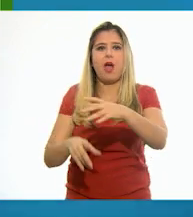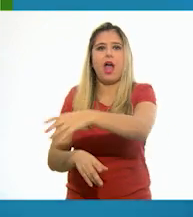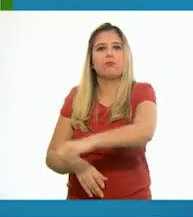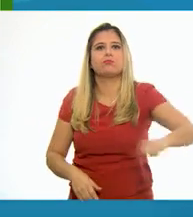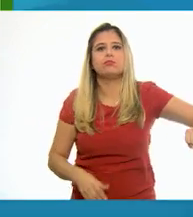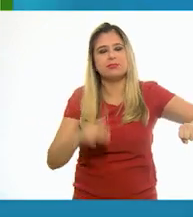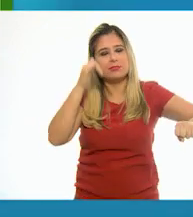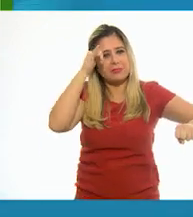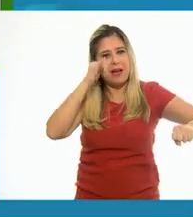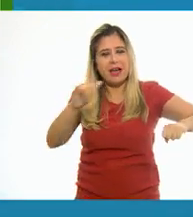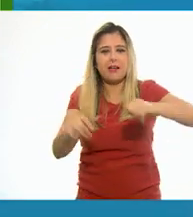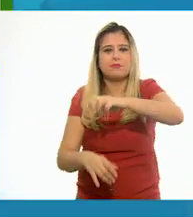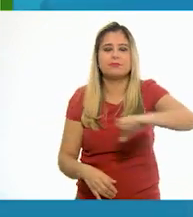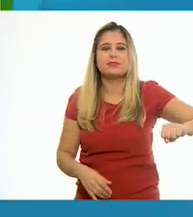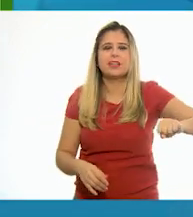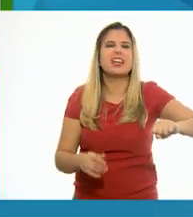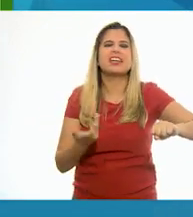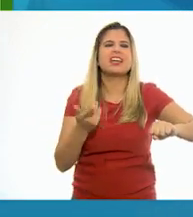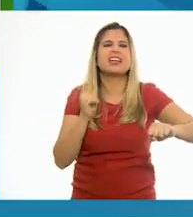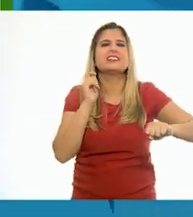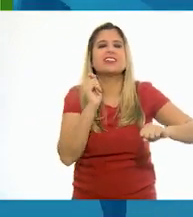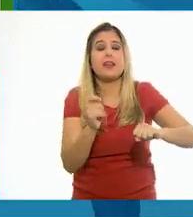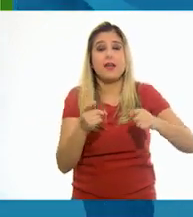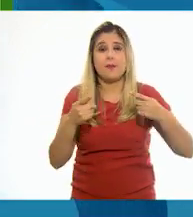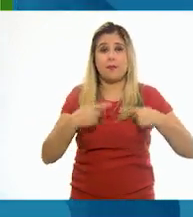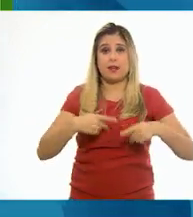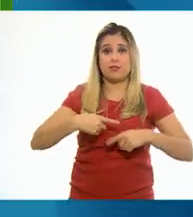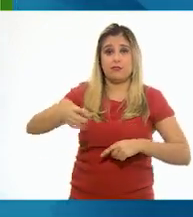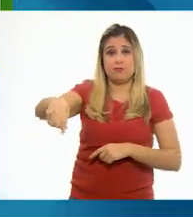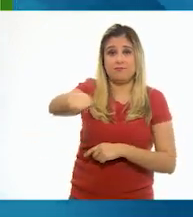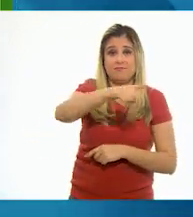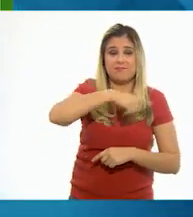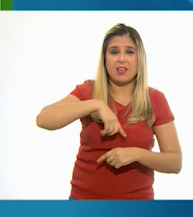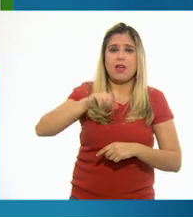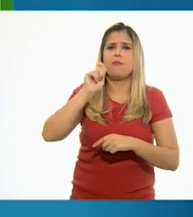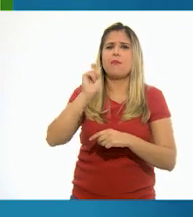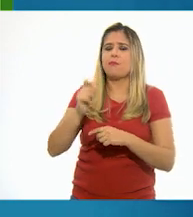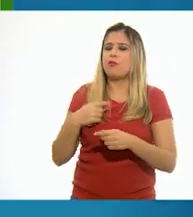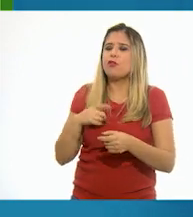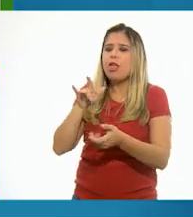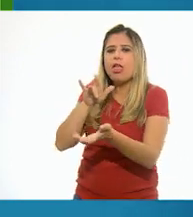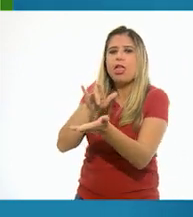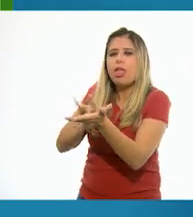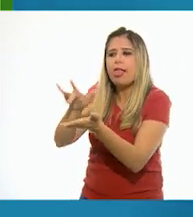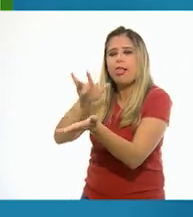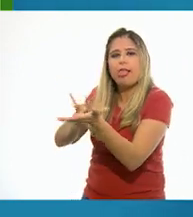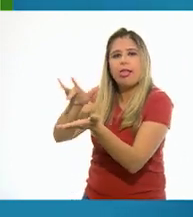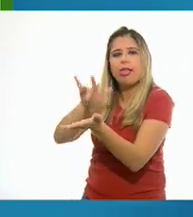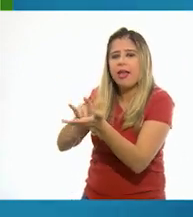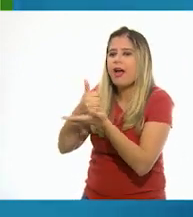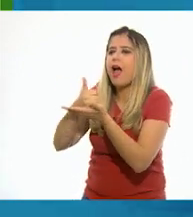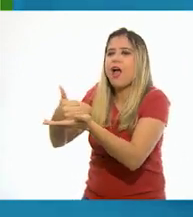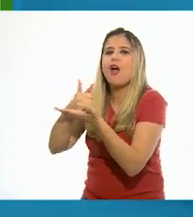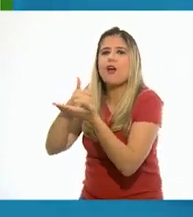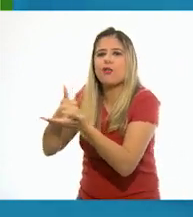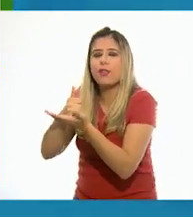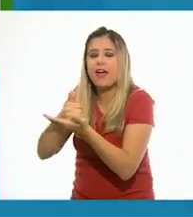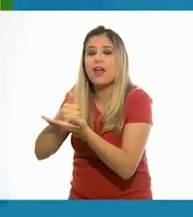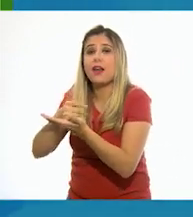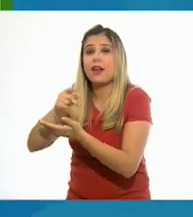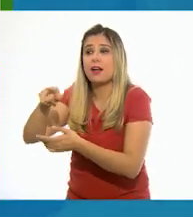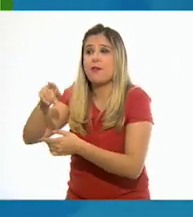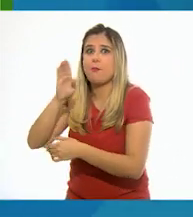Su significado es que varias personas pueden estar involucradas en una mala